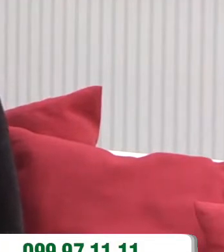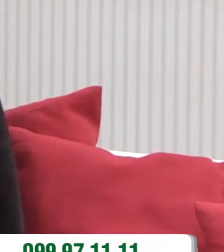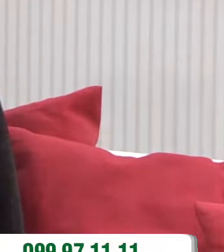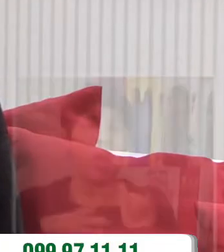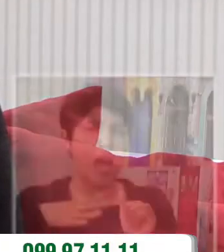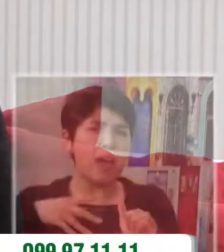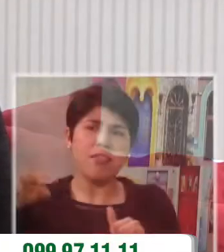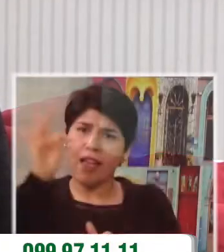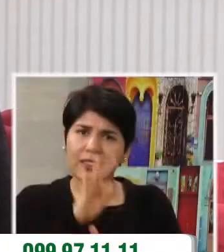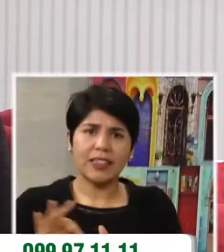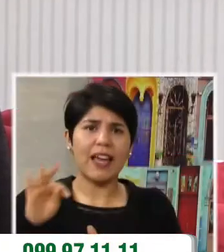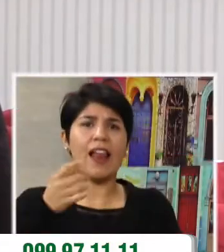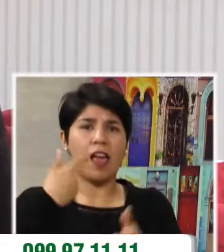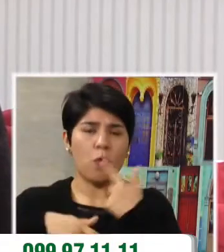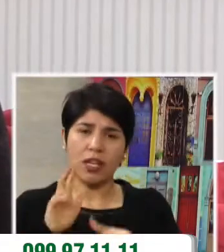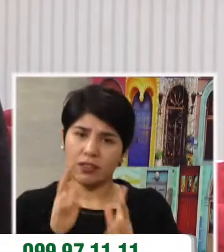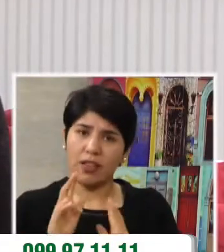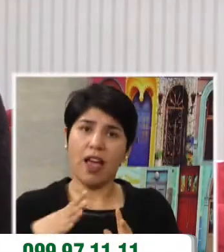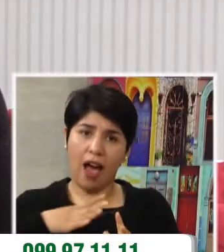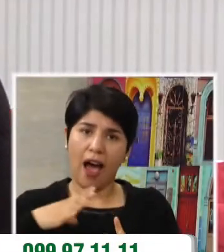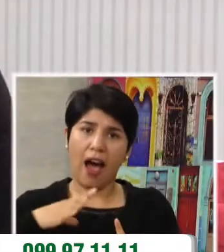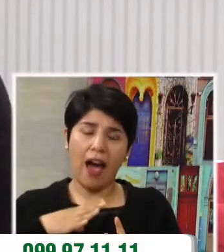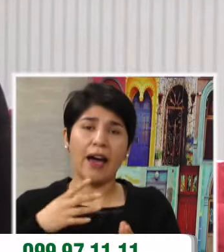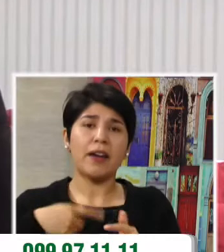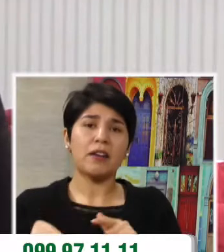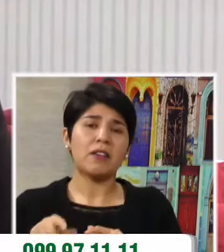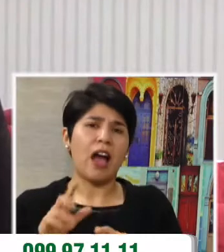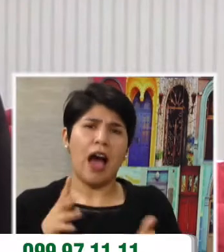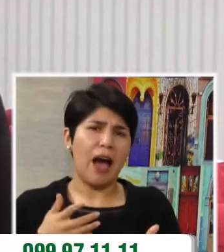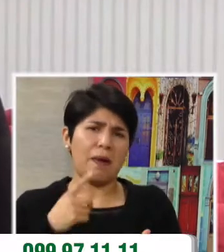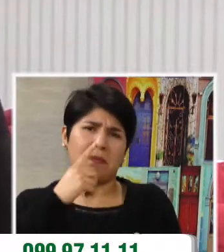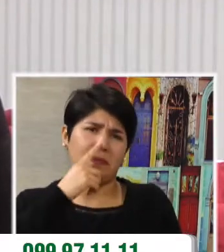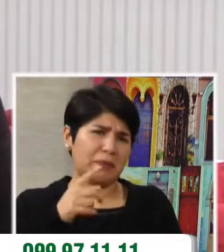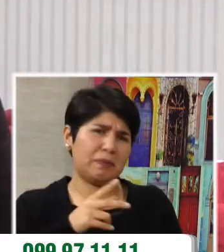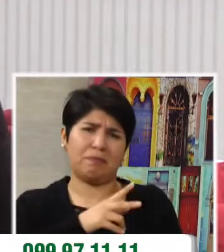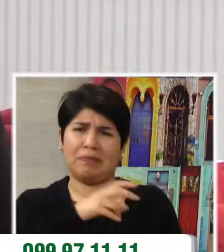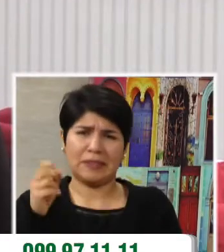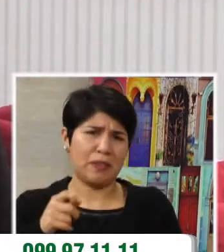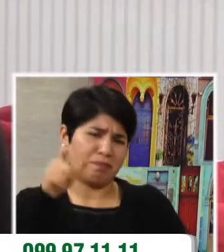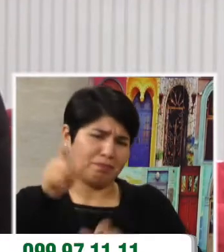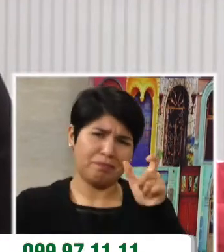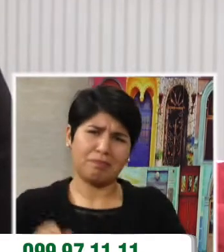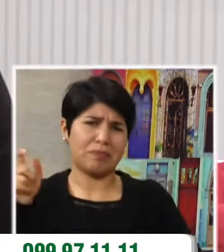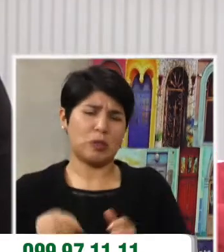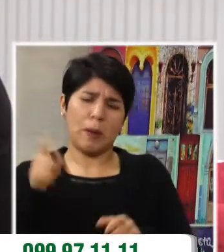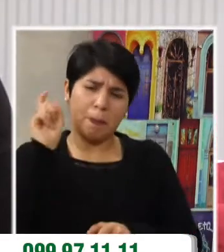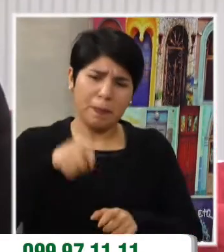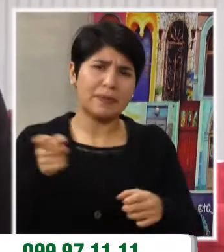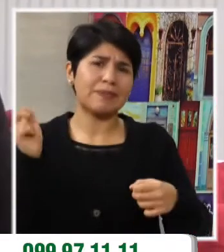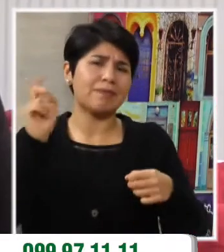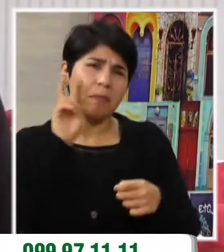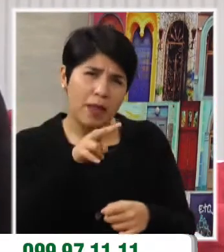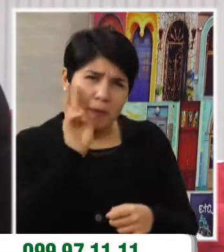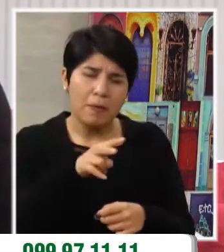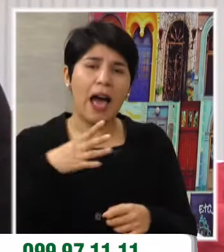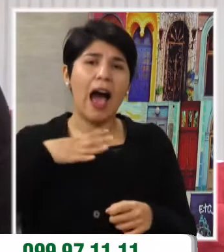están todos los talleres de lengua de señas qué bueno tenemos mil trescientos y pico de suscriptores hay también tenemos algún